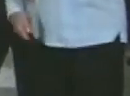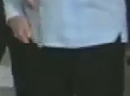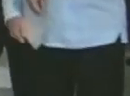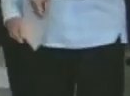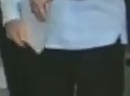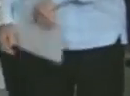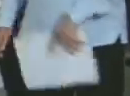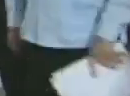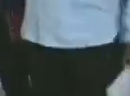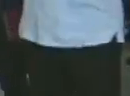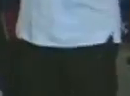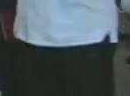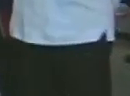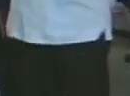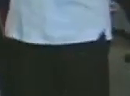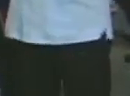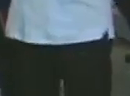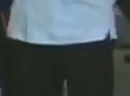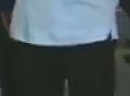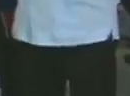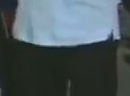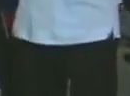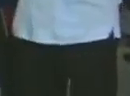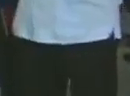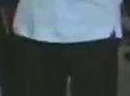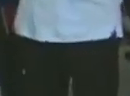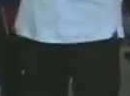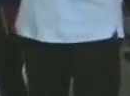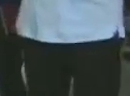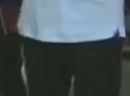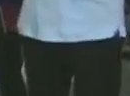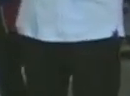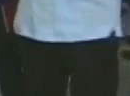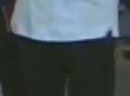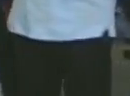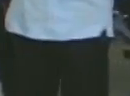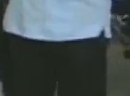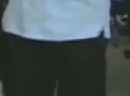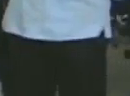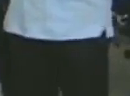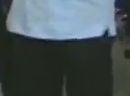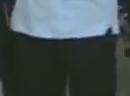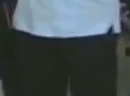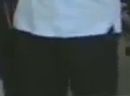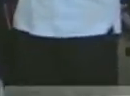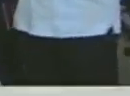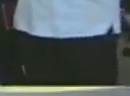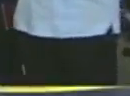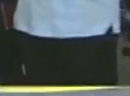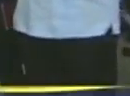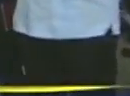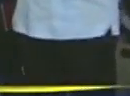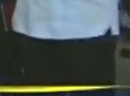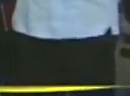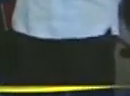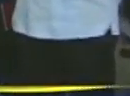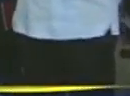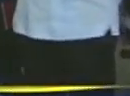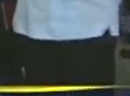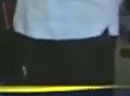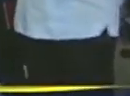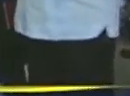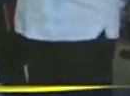de Alimentación, Lealtillería, el ministro de Comunas, Jorge Arriaza, el ministro de Agricultura y Tierra,